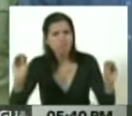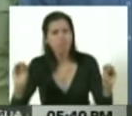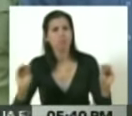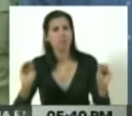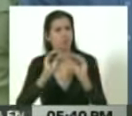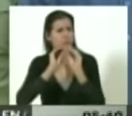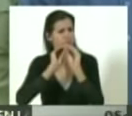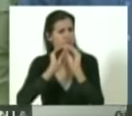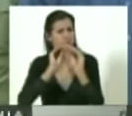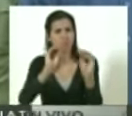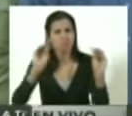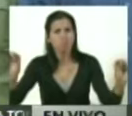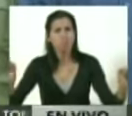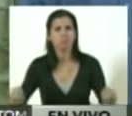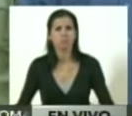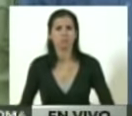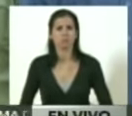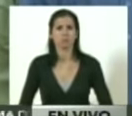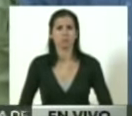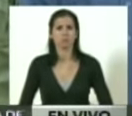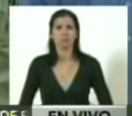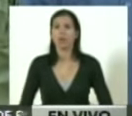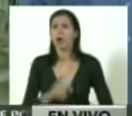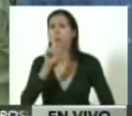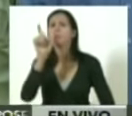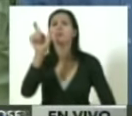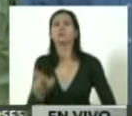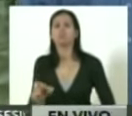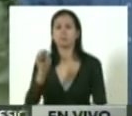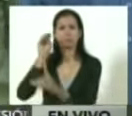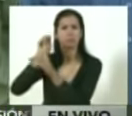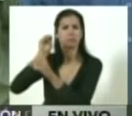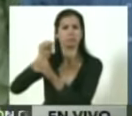atención a un jefe